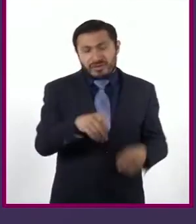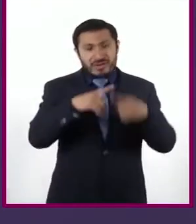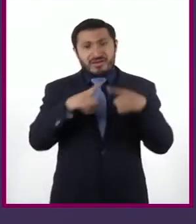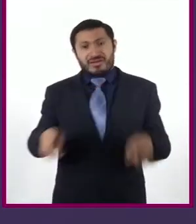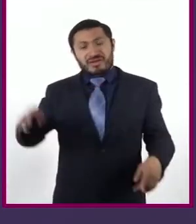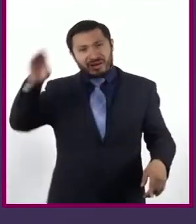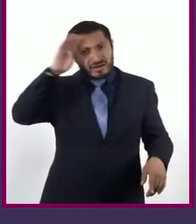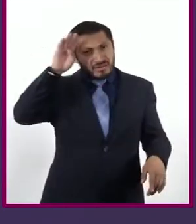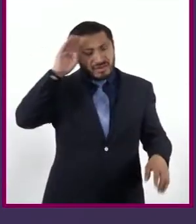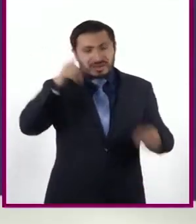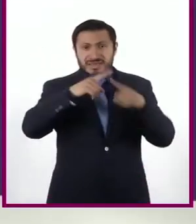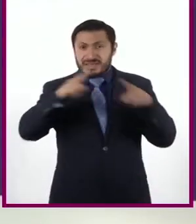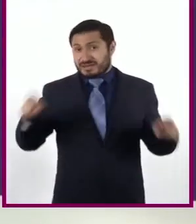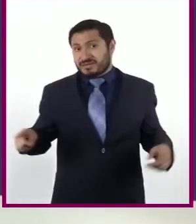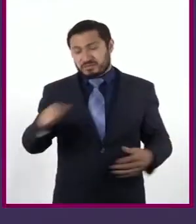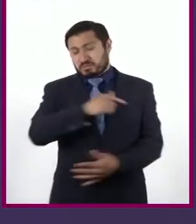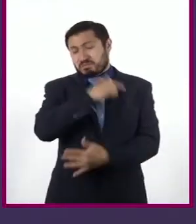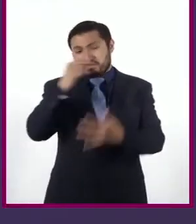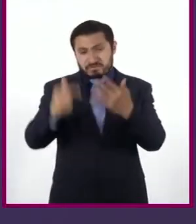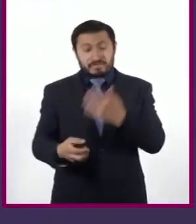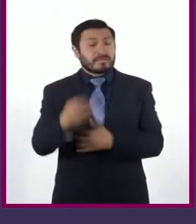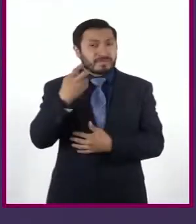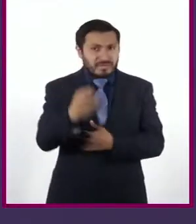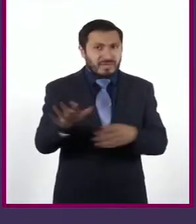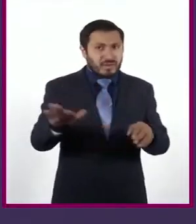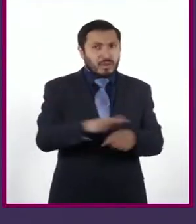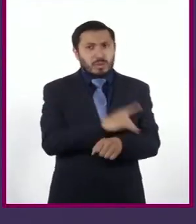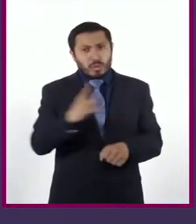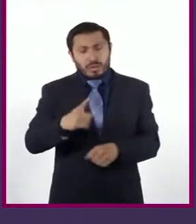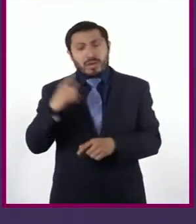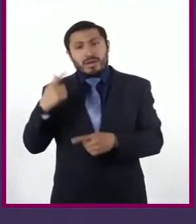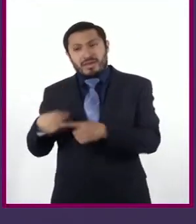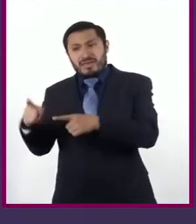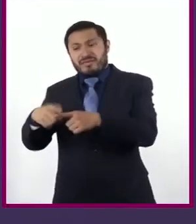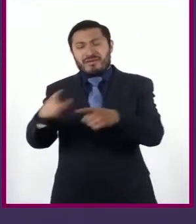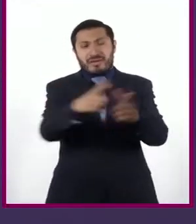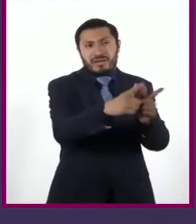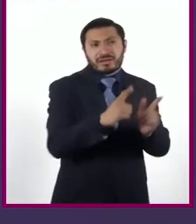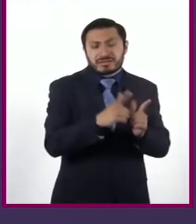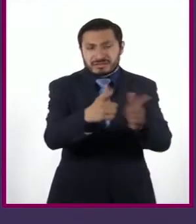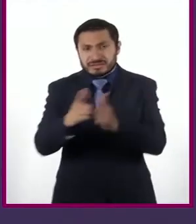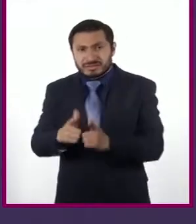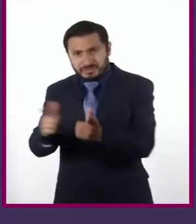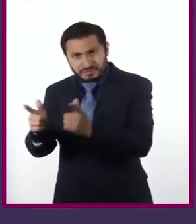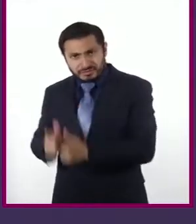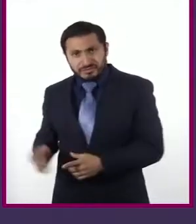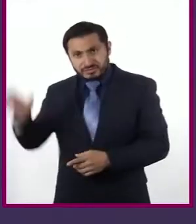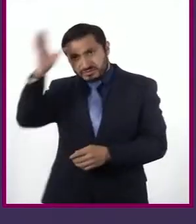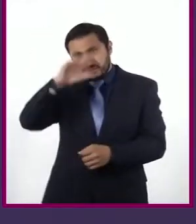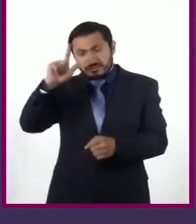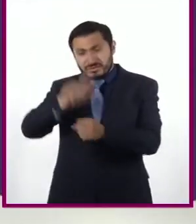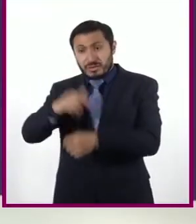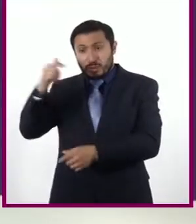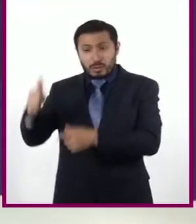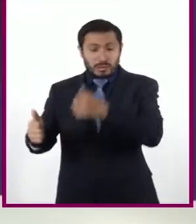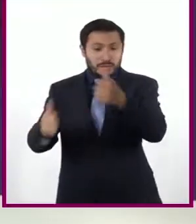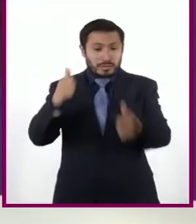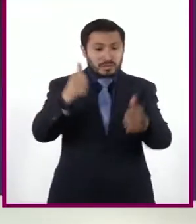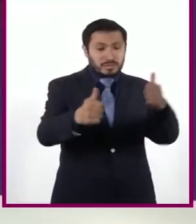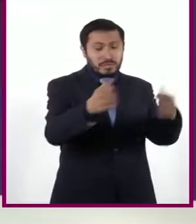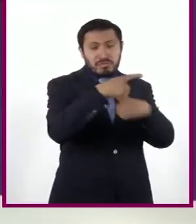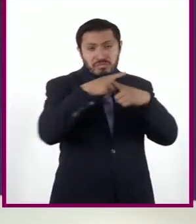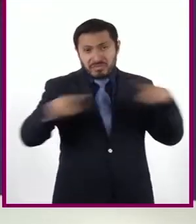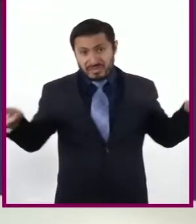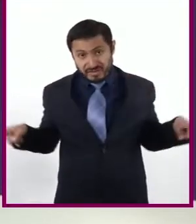manera diferente. Esto se debe a que los diferentes grupos humanos tienen culturas distintas.